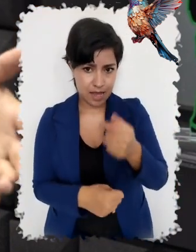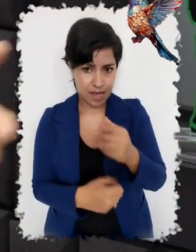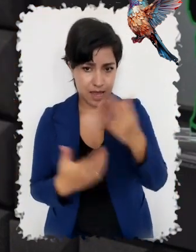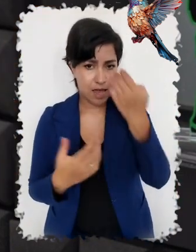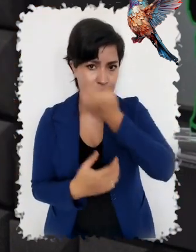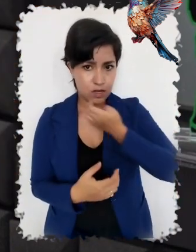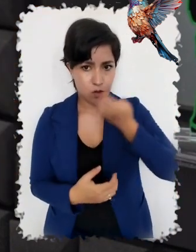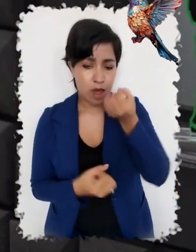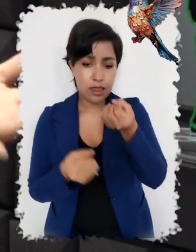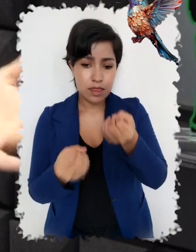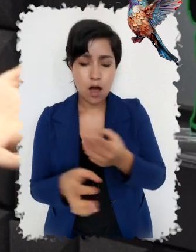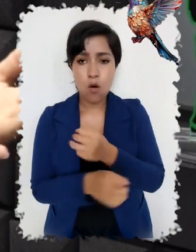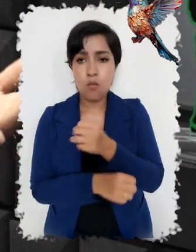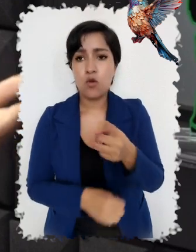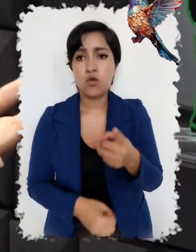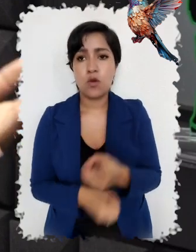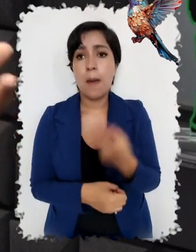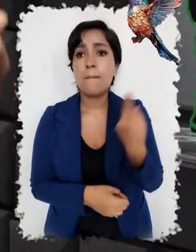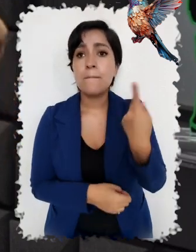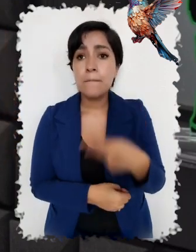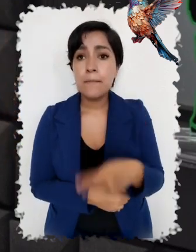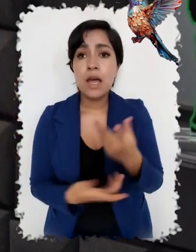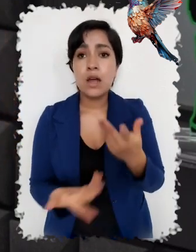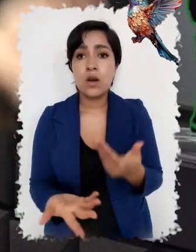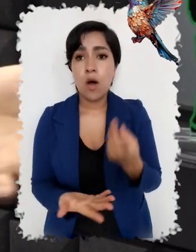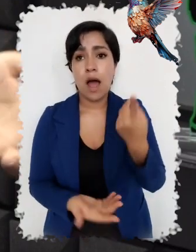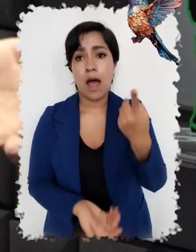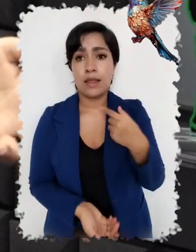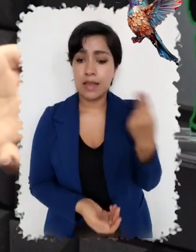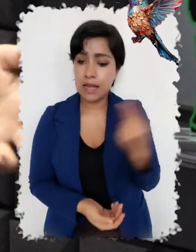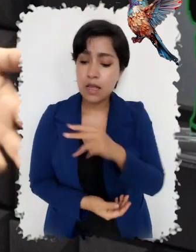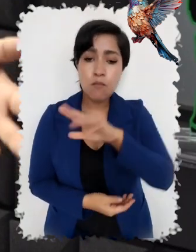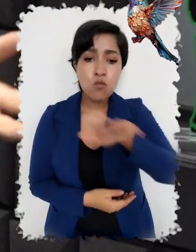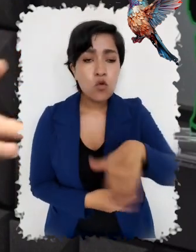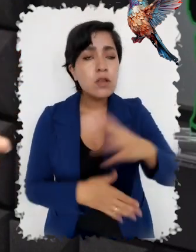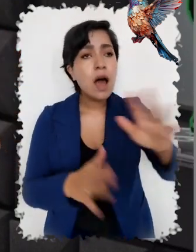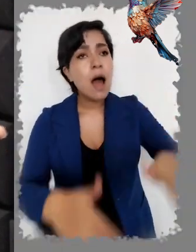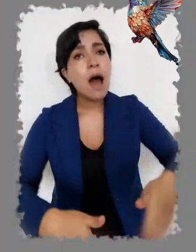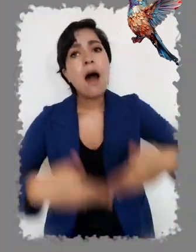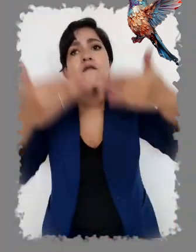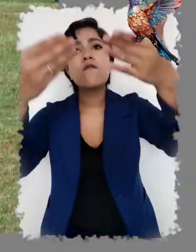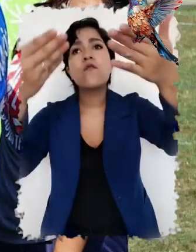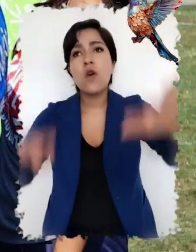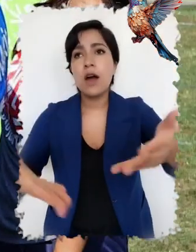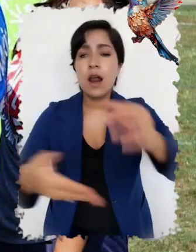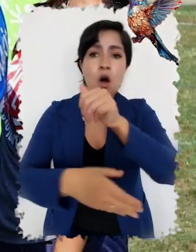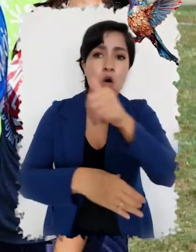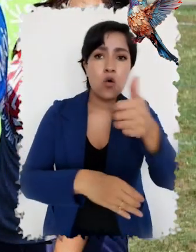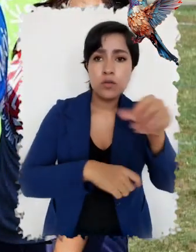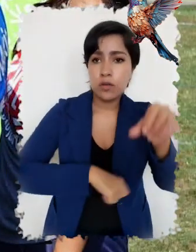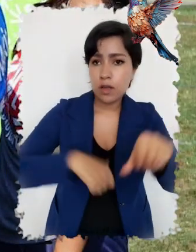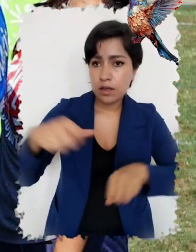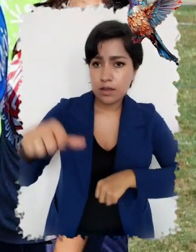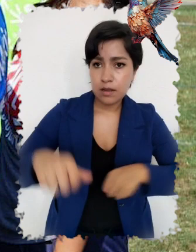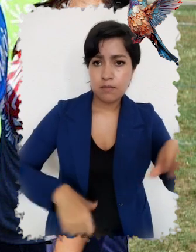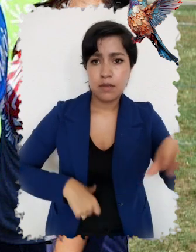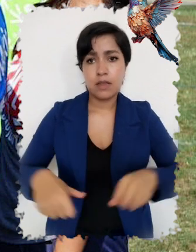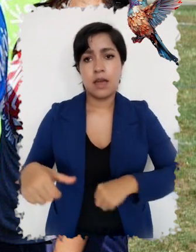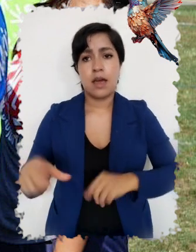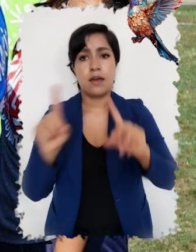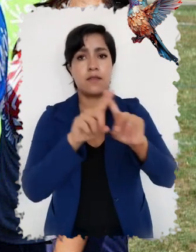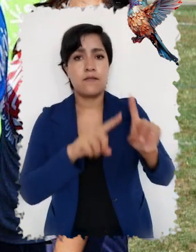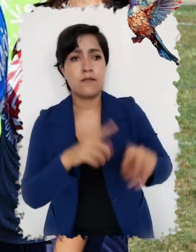escuela la escuela te da oportunidades pero no tiene que seguir buscando fuera qué más hacer no Y en este caso eh